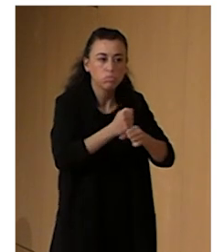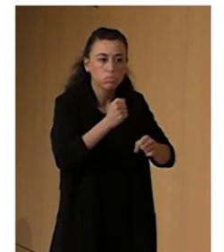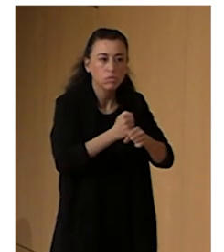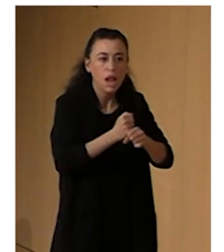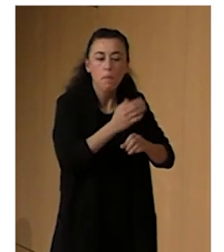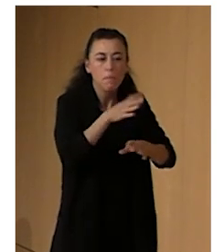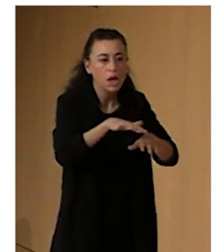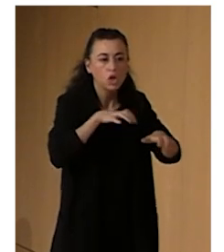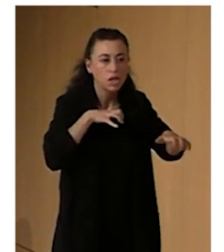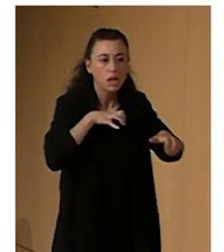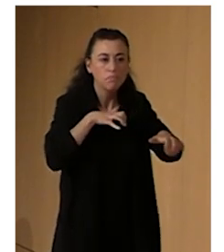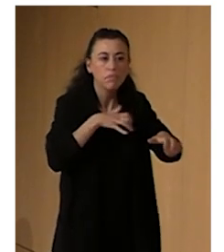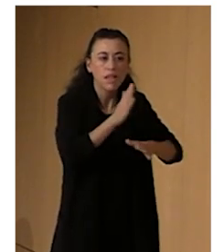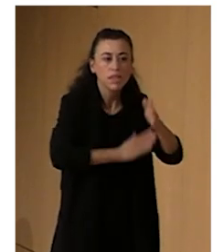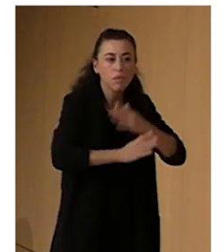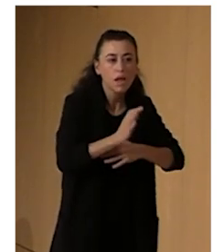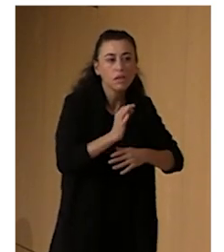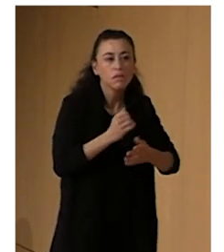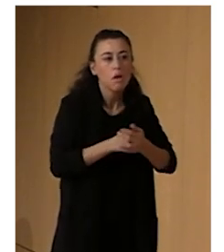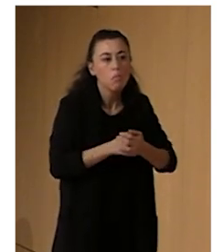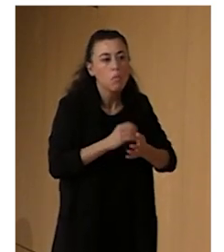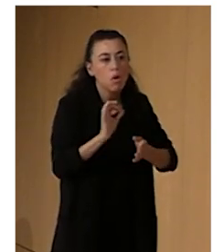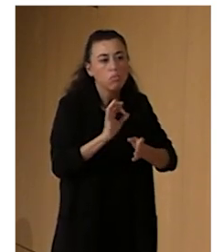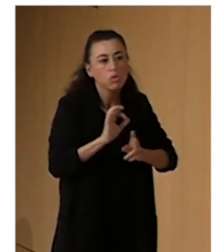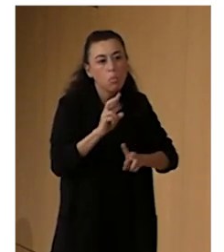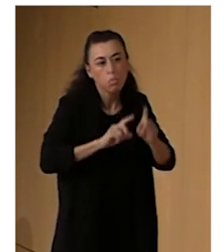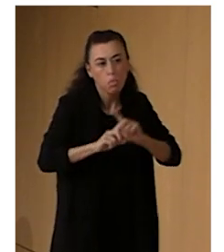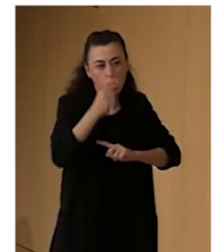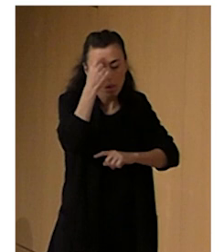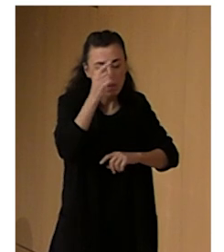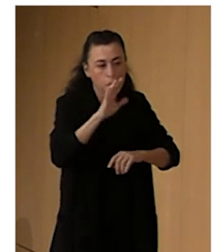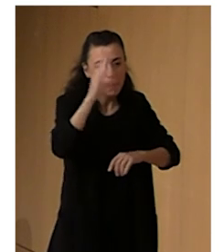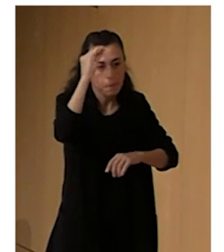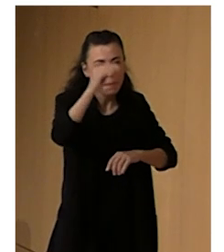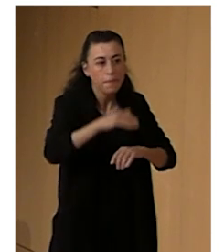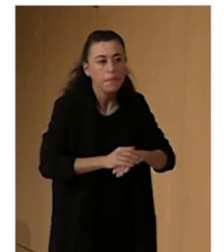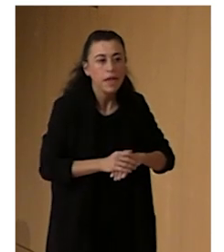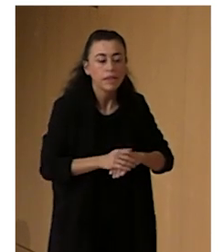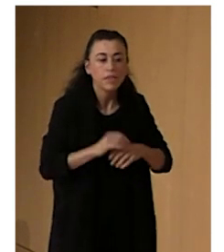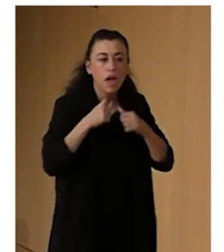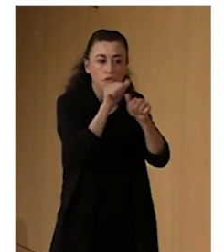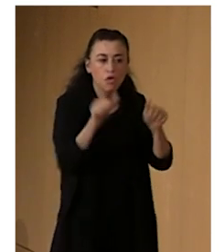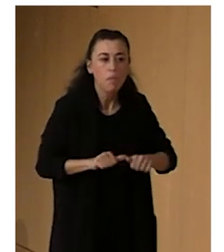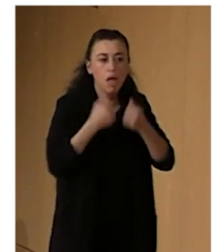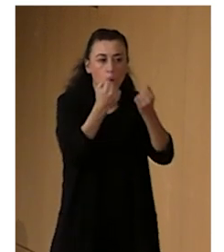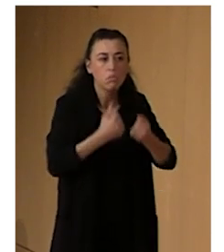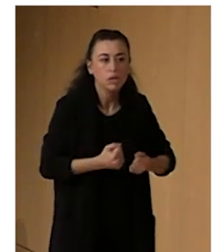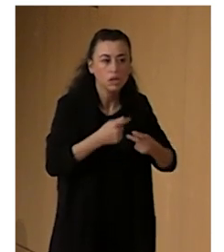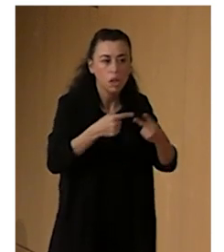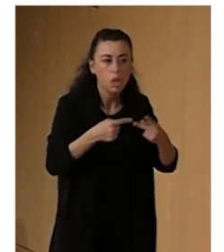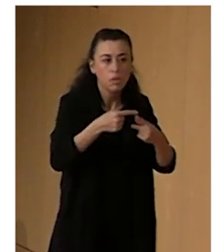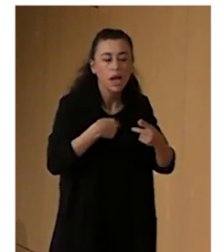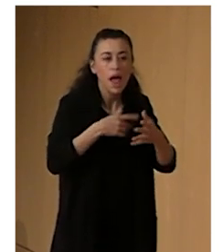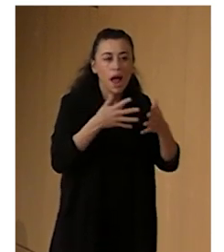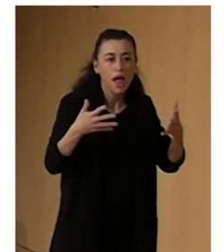Eh entonces e tenemos ahora mismo eh dos formatos de compañía la grande que que es la compañía psicoballet